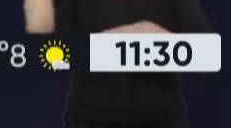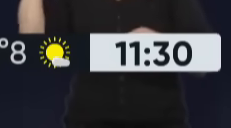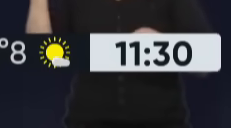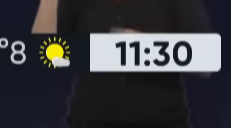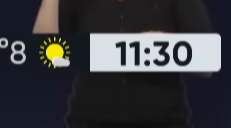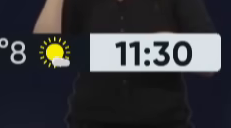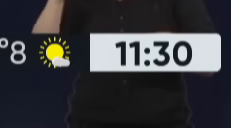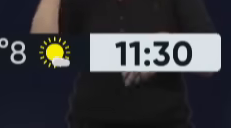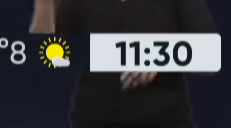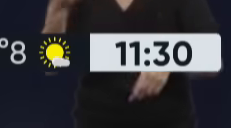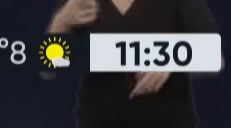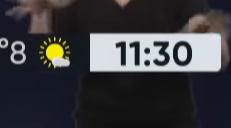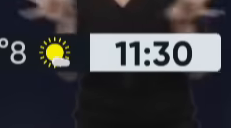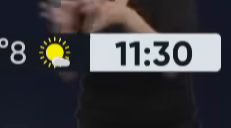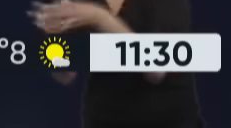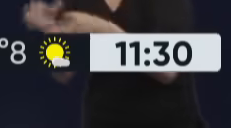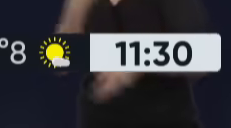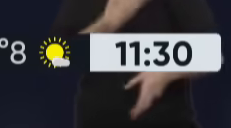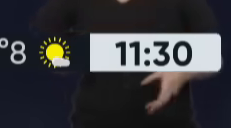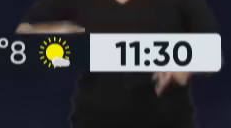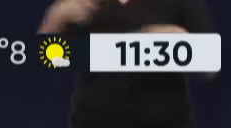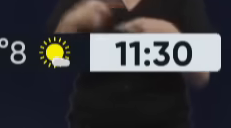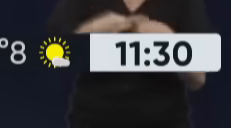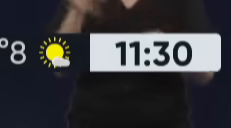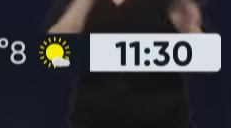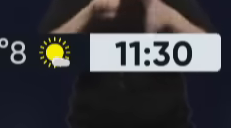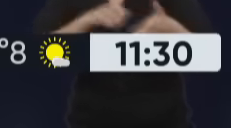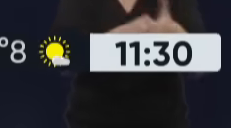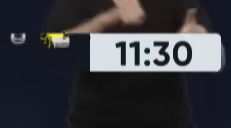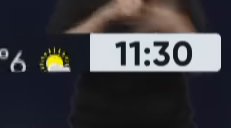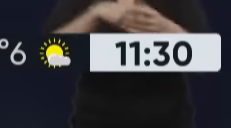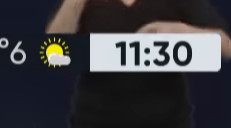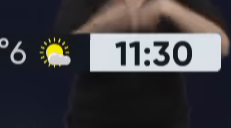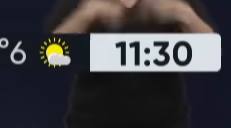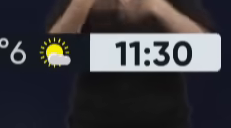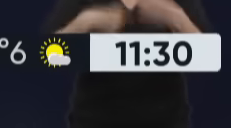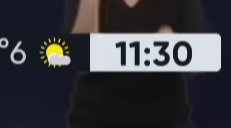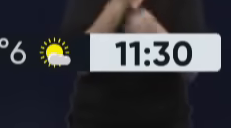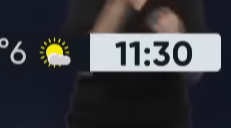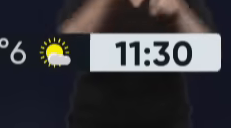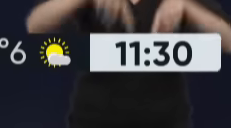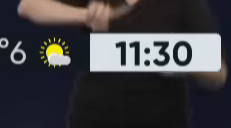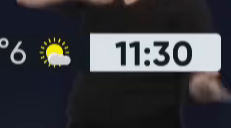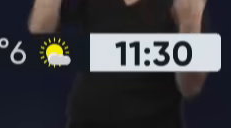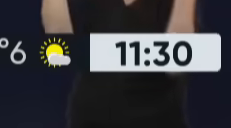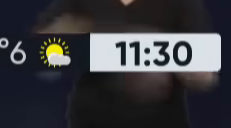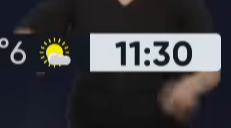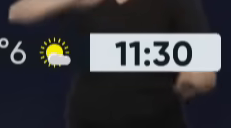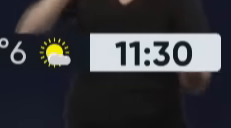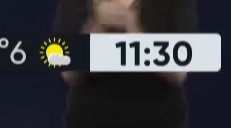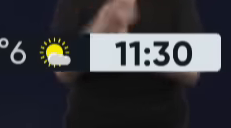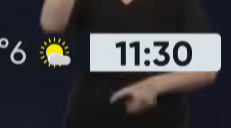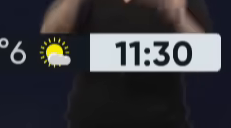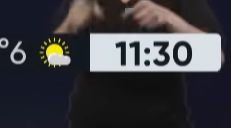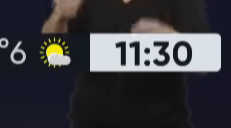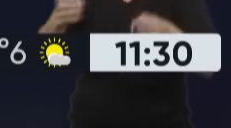y los sindicatos, en detrimento del desarrollo de la industria. Ahora los operadores del servicio van a tener más